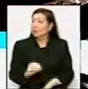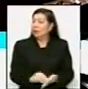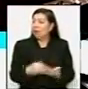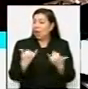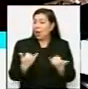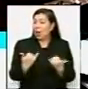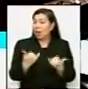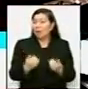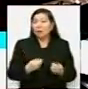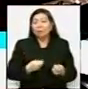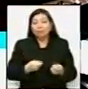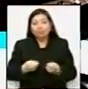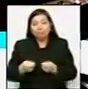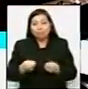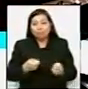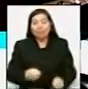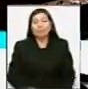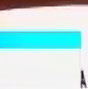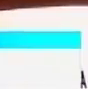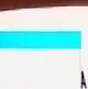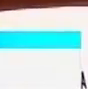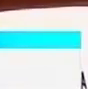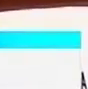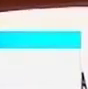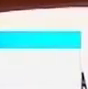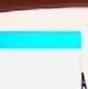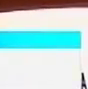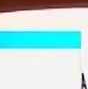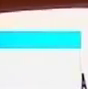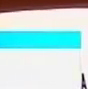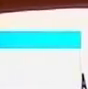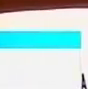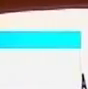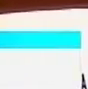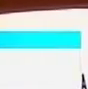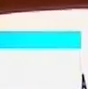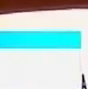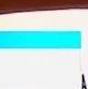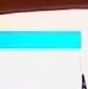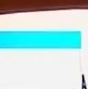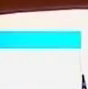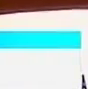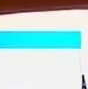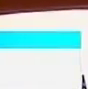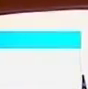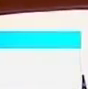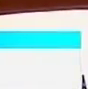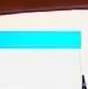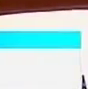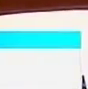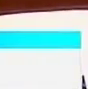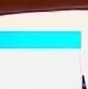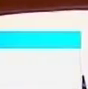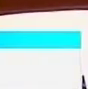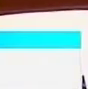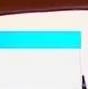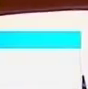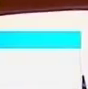ahora. Movimiento en el periodo de elecciones, afiliados en el periodo de elecciones que ya no son adherentes,